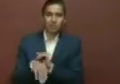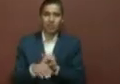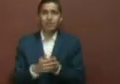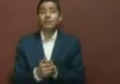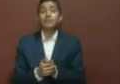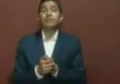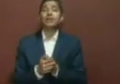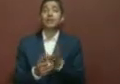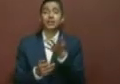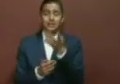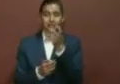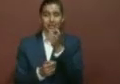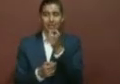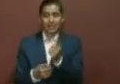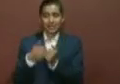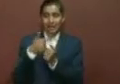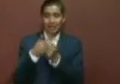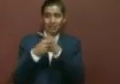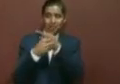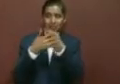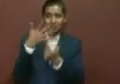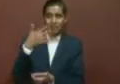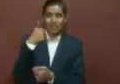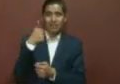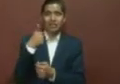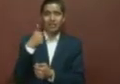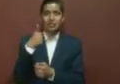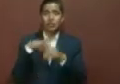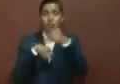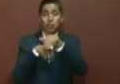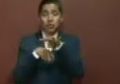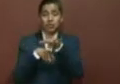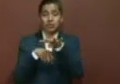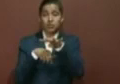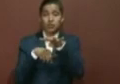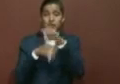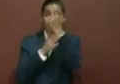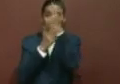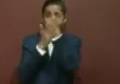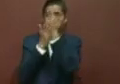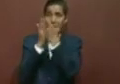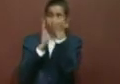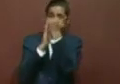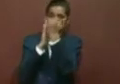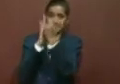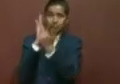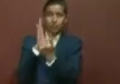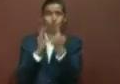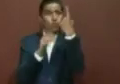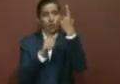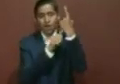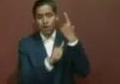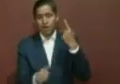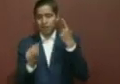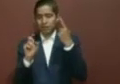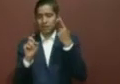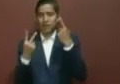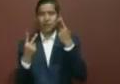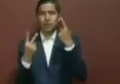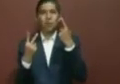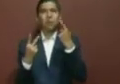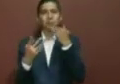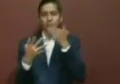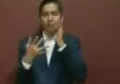aún en estos 6 delitos estamos en el número 19 de la lista del 1 al 32, es decir, abajo de la